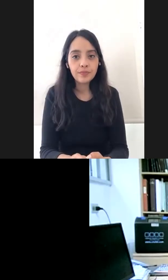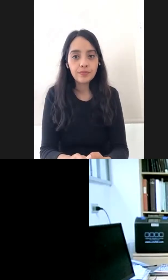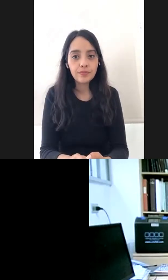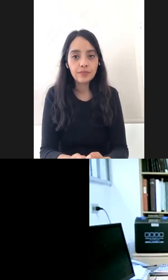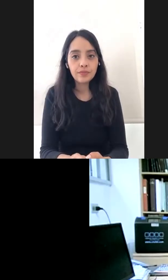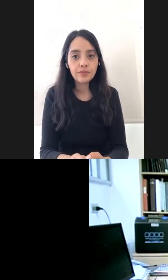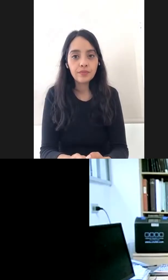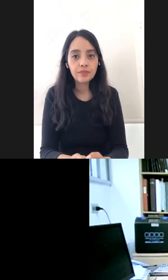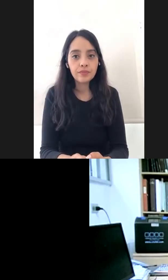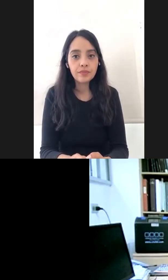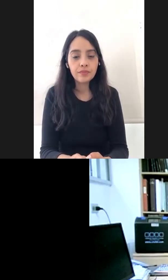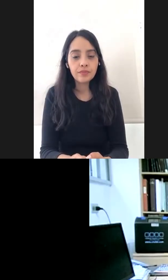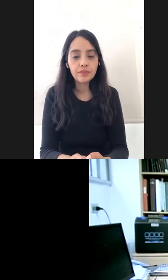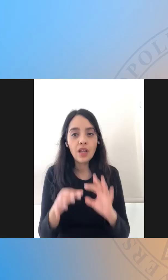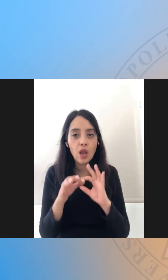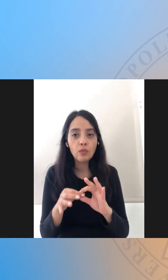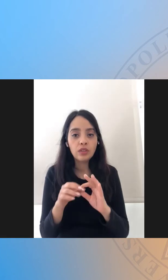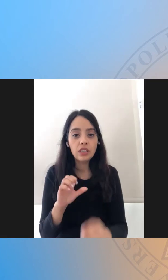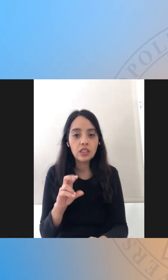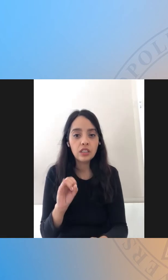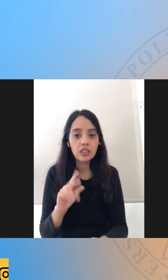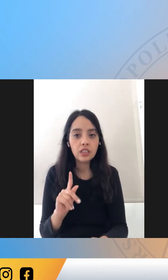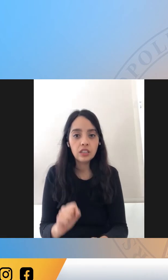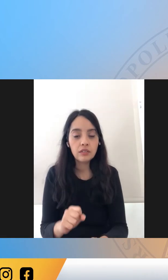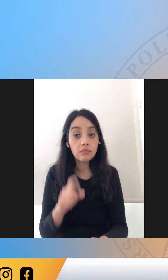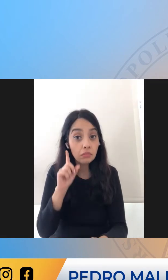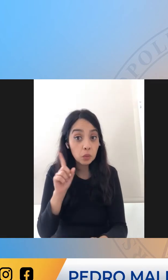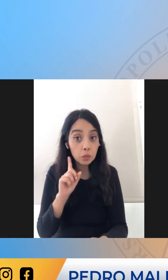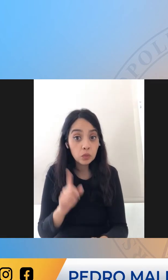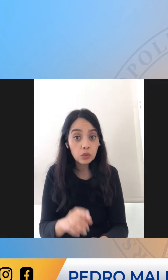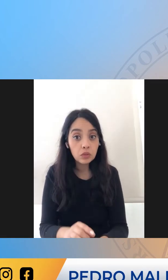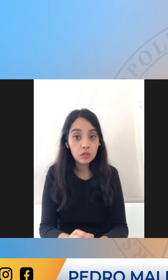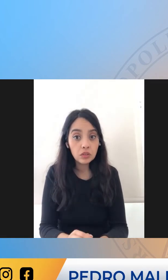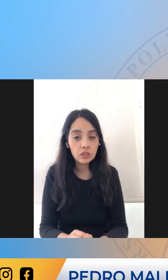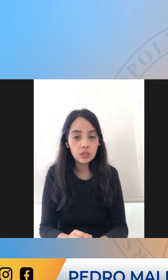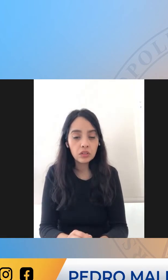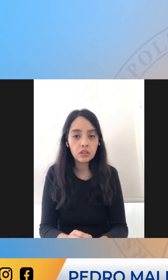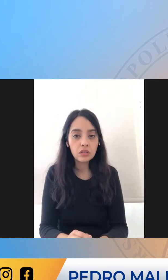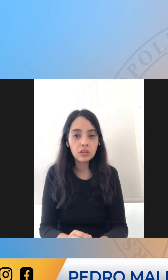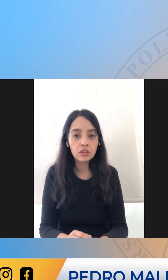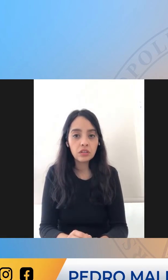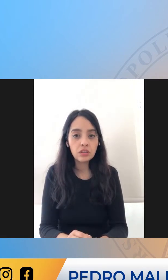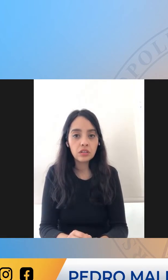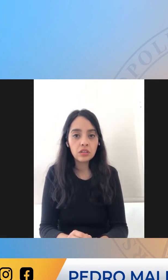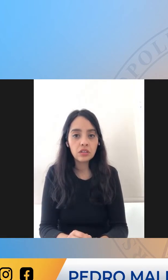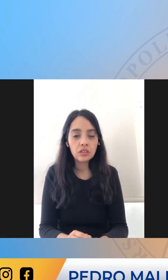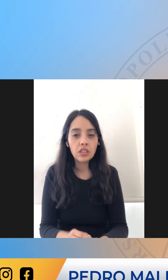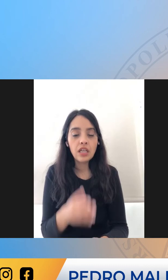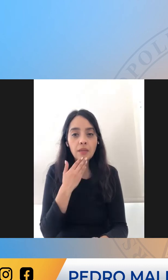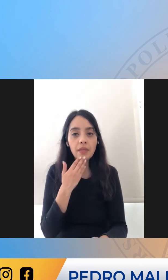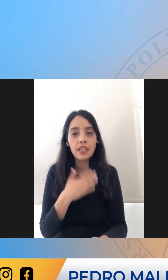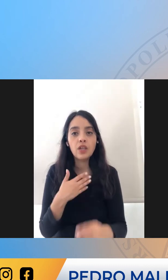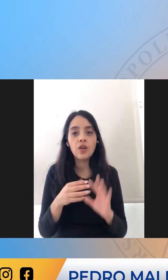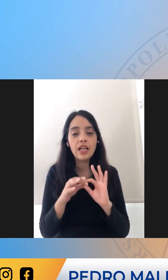Muchísimas gracias, Erika. Supongo que me escuchan porque no he ajustado mi micrófono ya. Y Perfecto. También quiero agradecer a